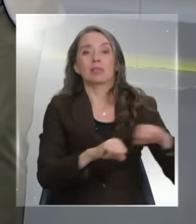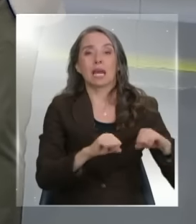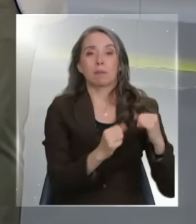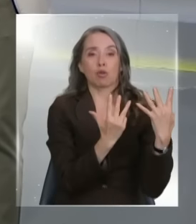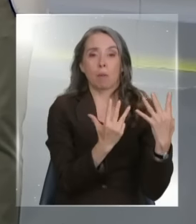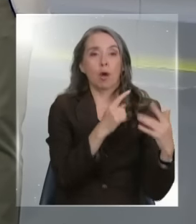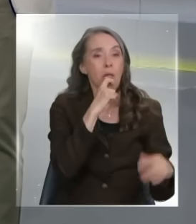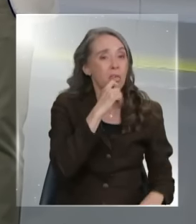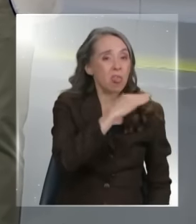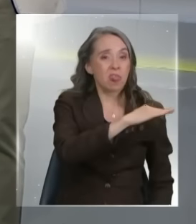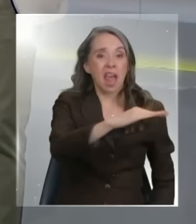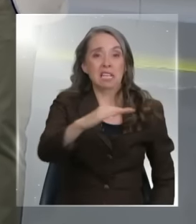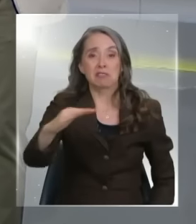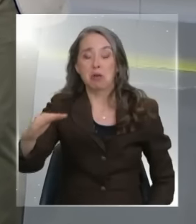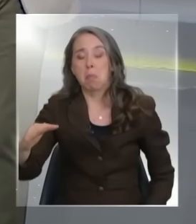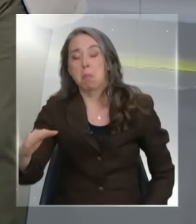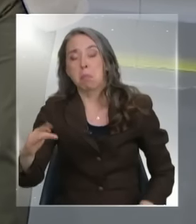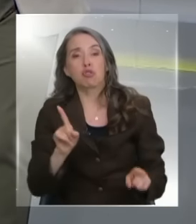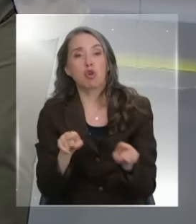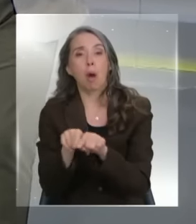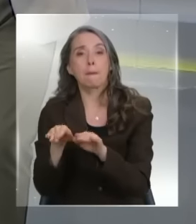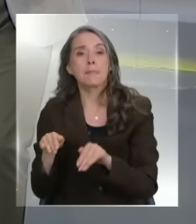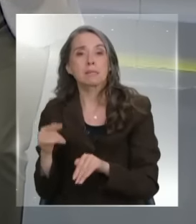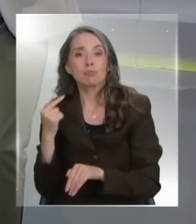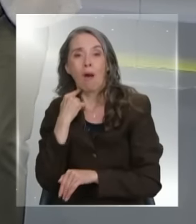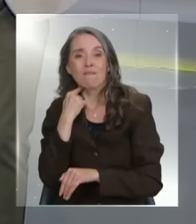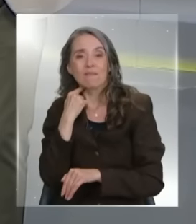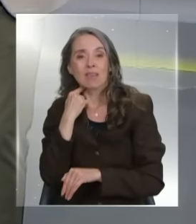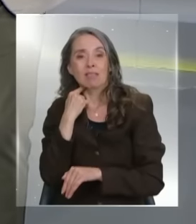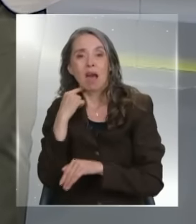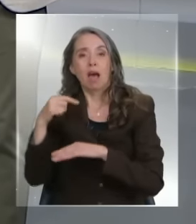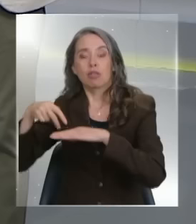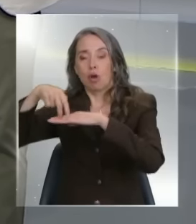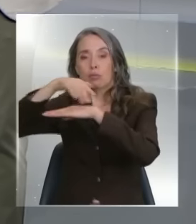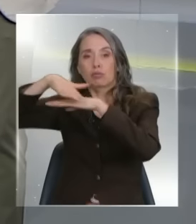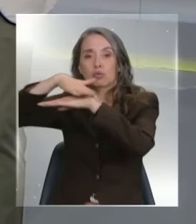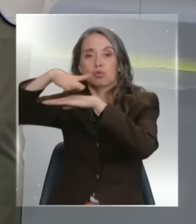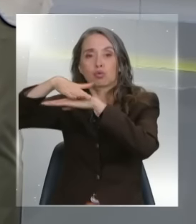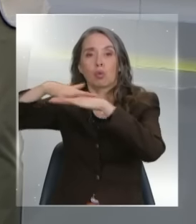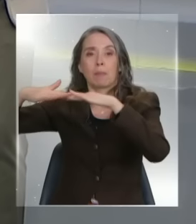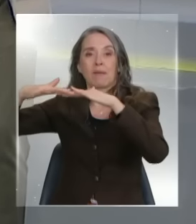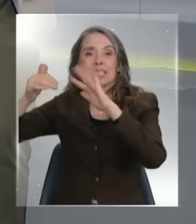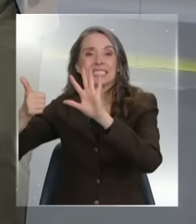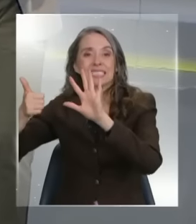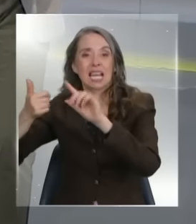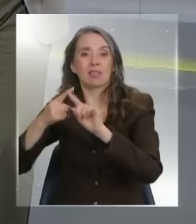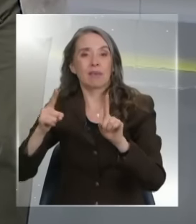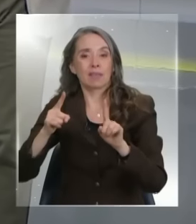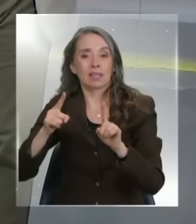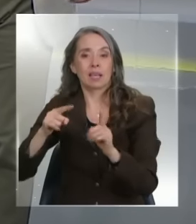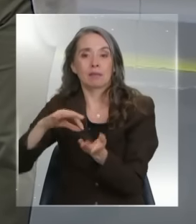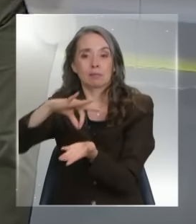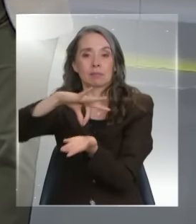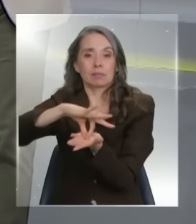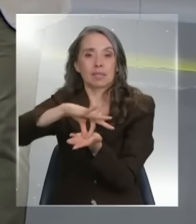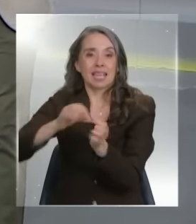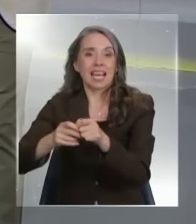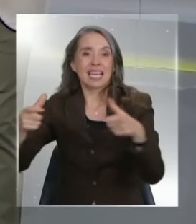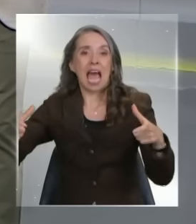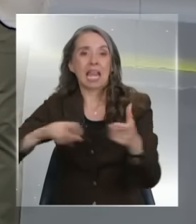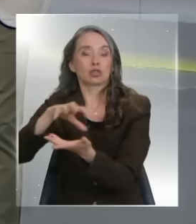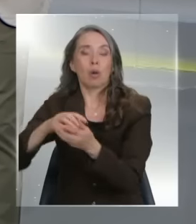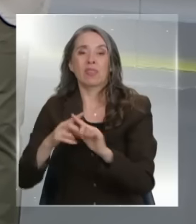el desierto, no tendrá la misma afectación que uno superficial de magnitud 6, justo en el corazón de una gran